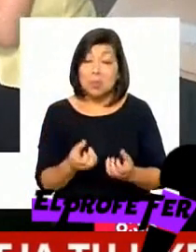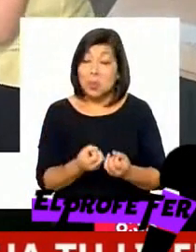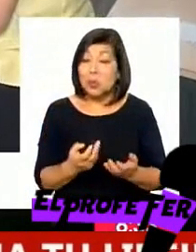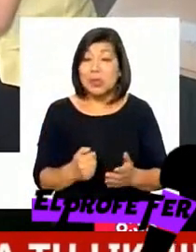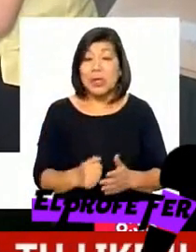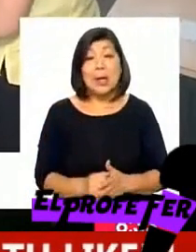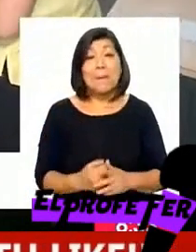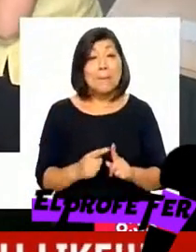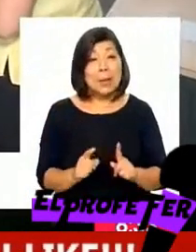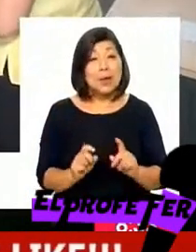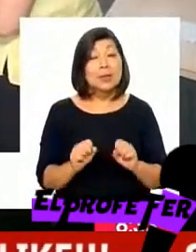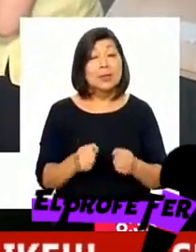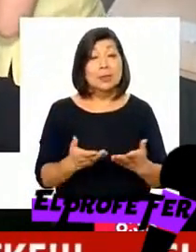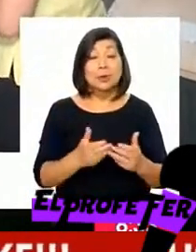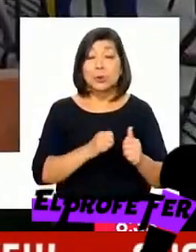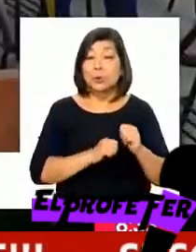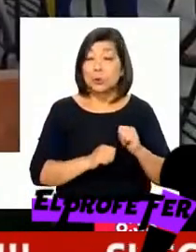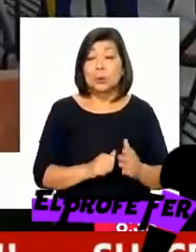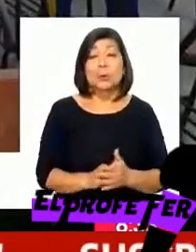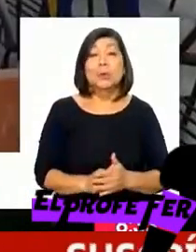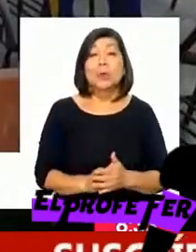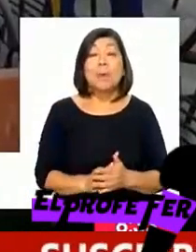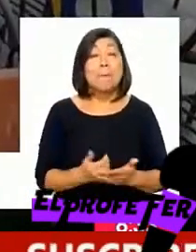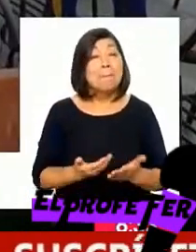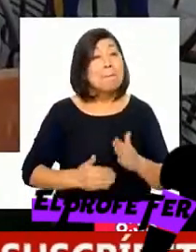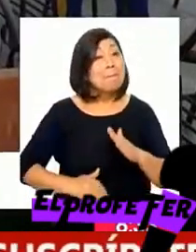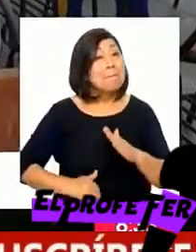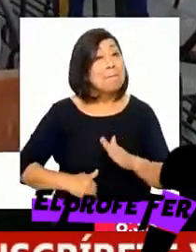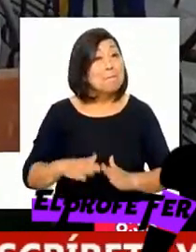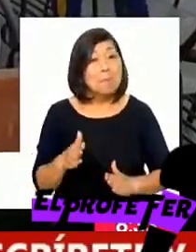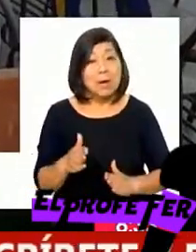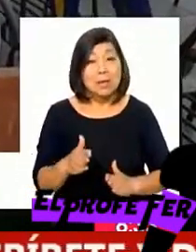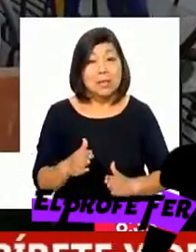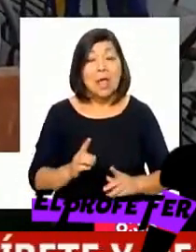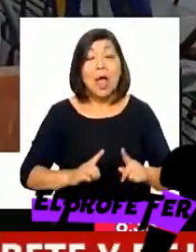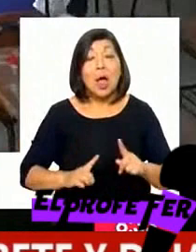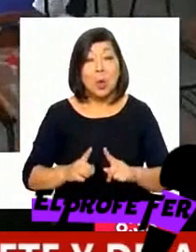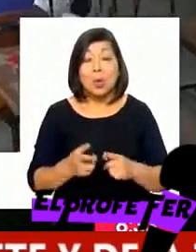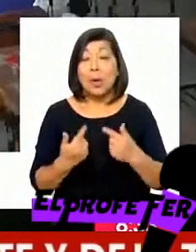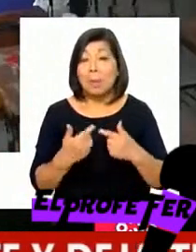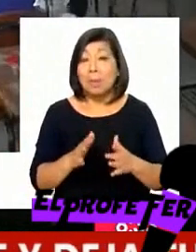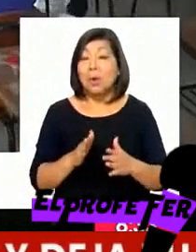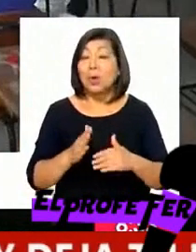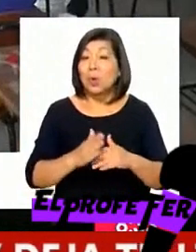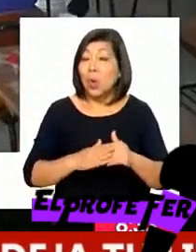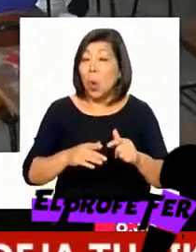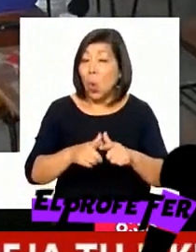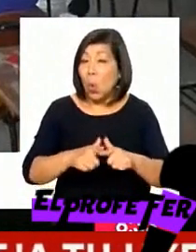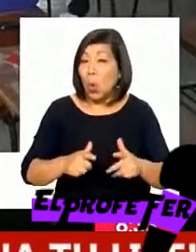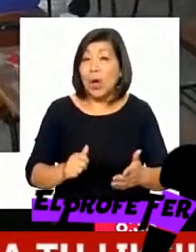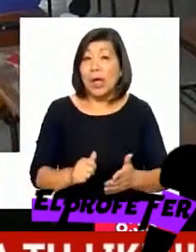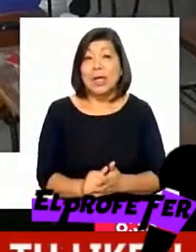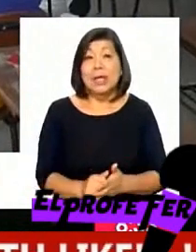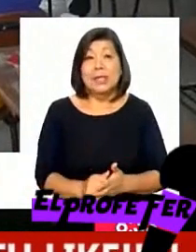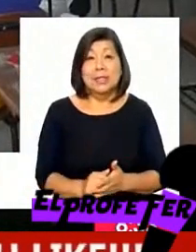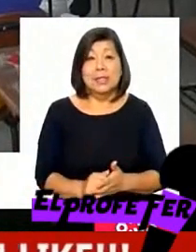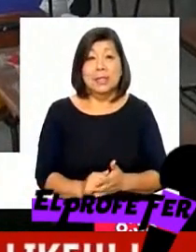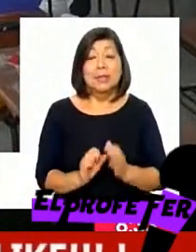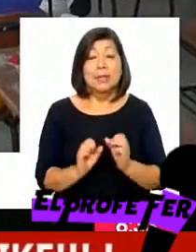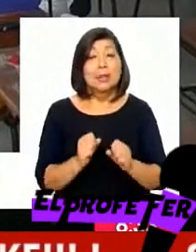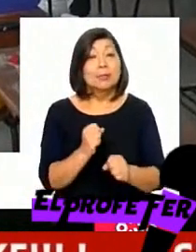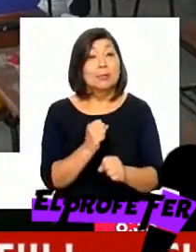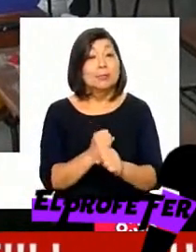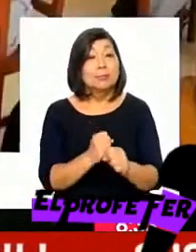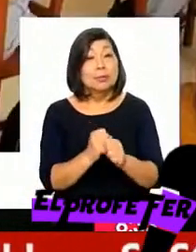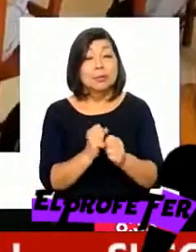muchas, que han sido afectadas con daños mayores, en algunos casos pérdida de infraestructura. En esos casos estamos